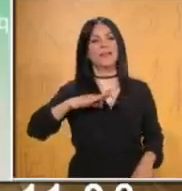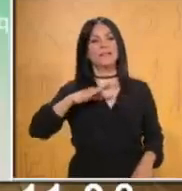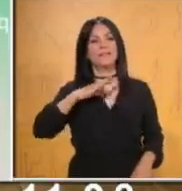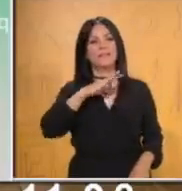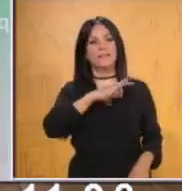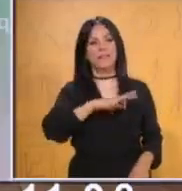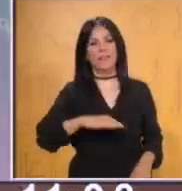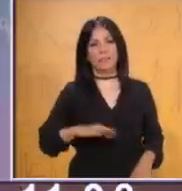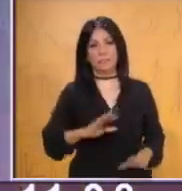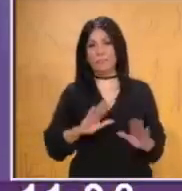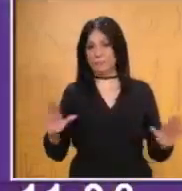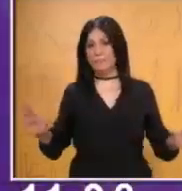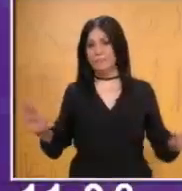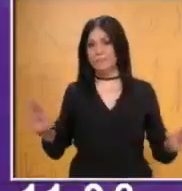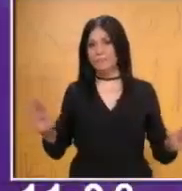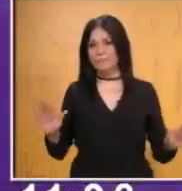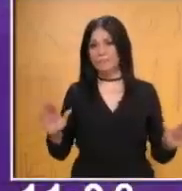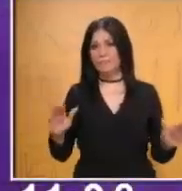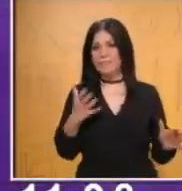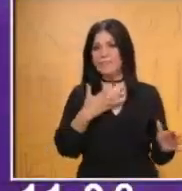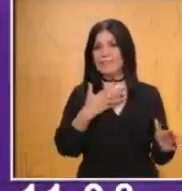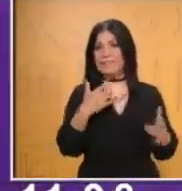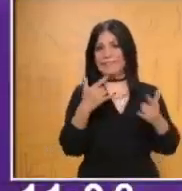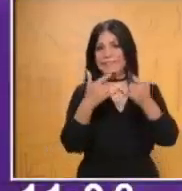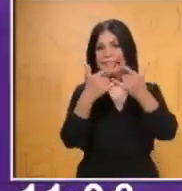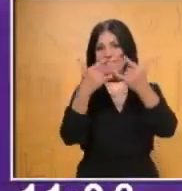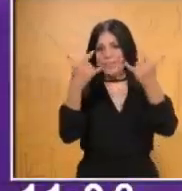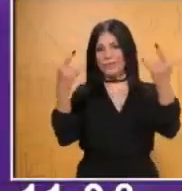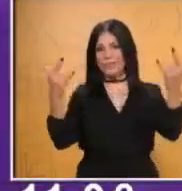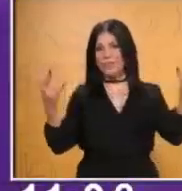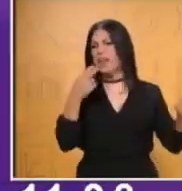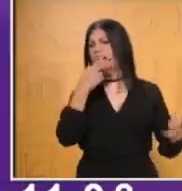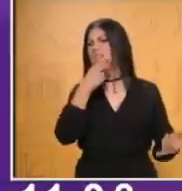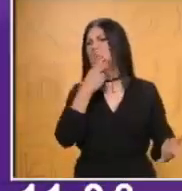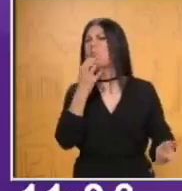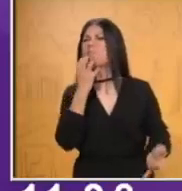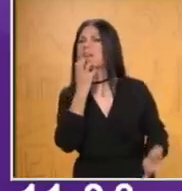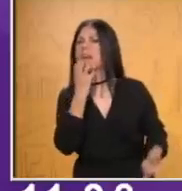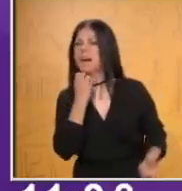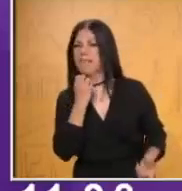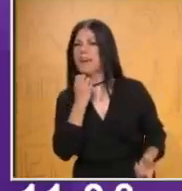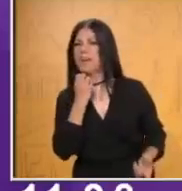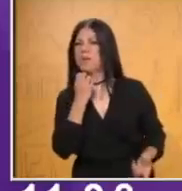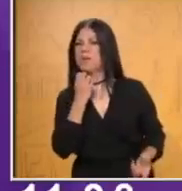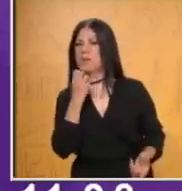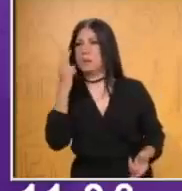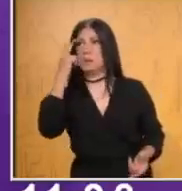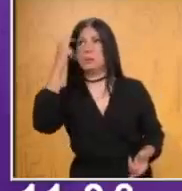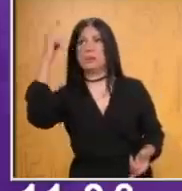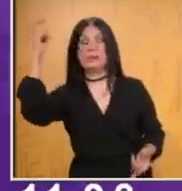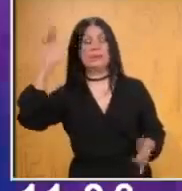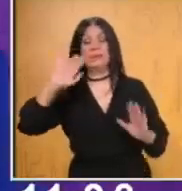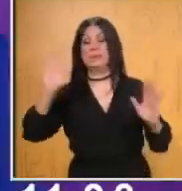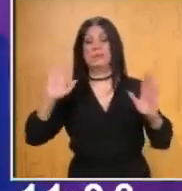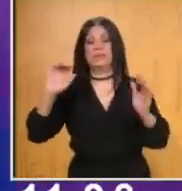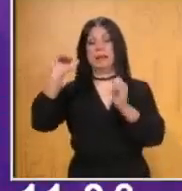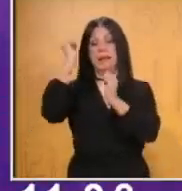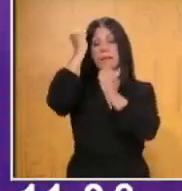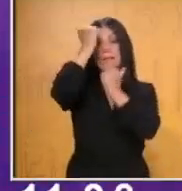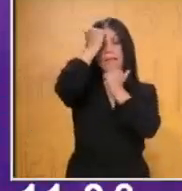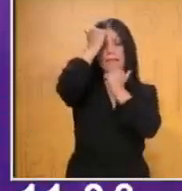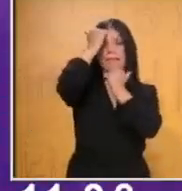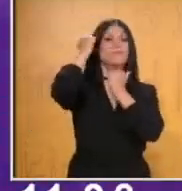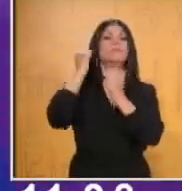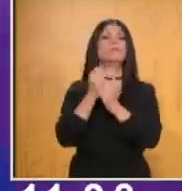hemos terminado este hermoso cuento de Navidad. Les vamos a pedir a todos ustedes, amiguitos de tercero y cuarto, que